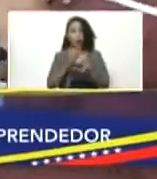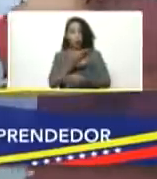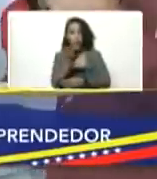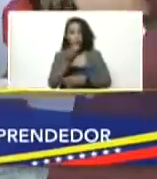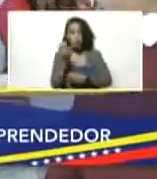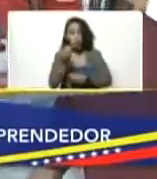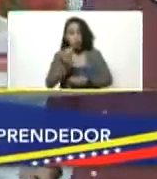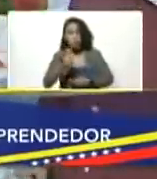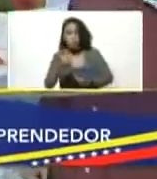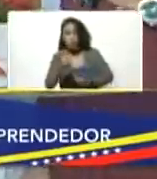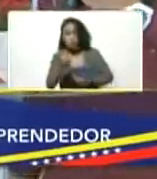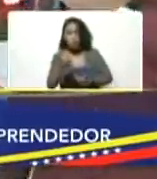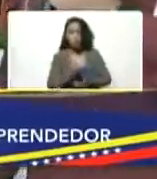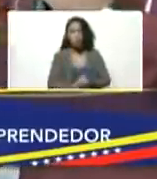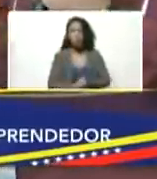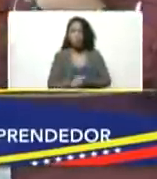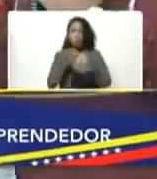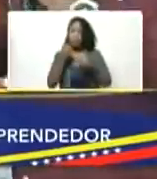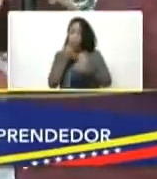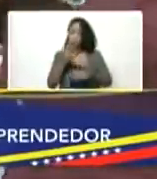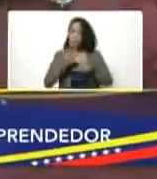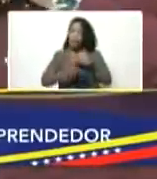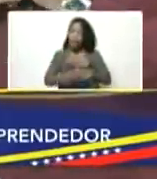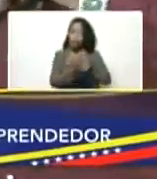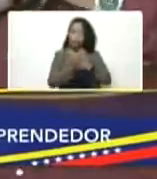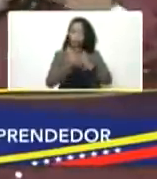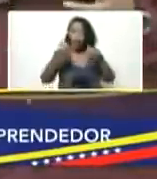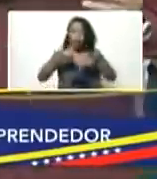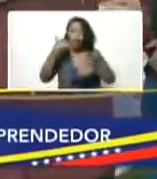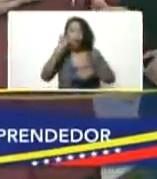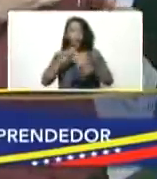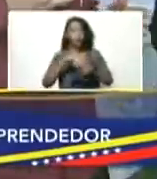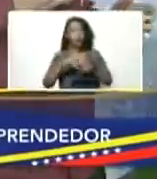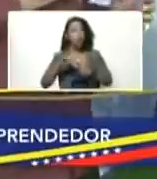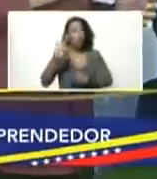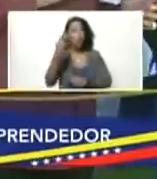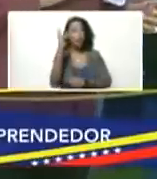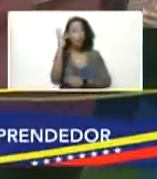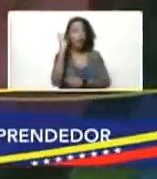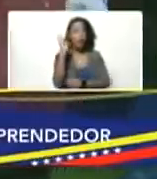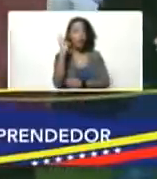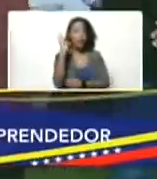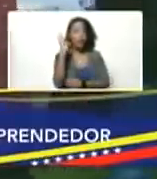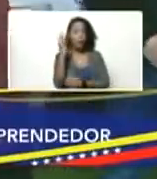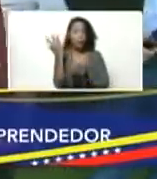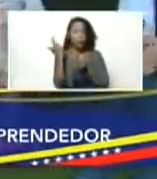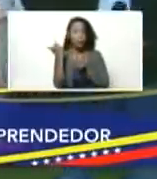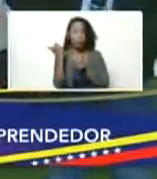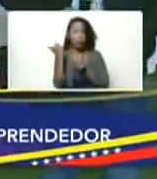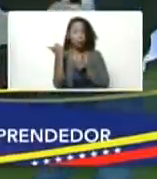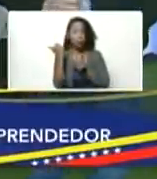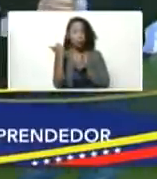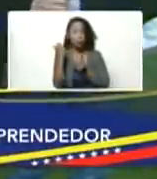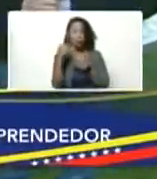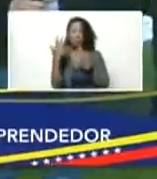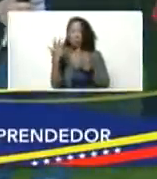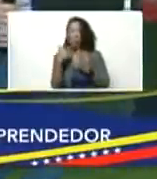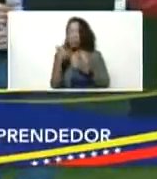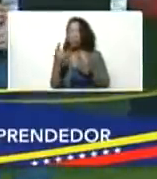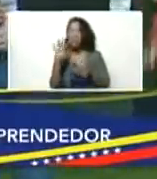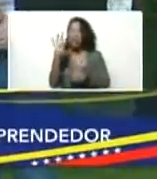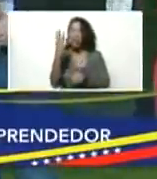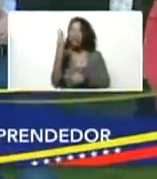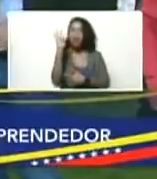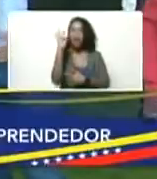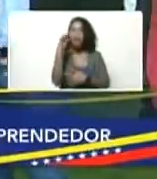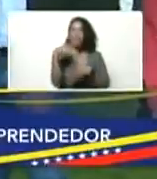bien? Bueno, para adelante. Aquí tenemos entonces la cuarta F, me dicen. Feria. ¿Qué dice? La cuarta